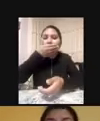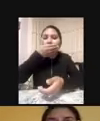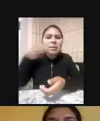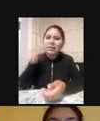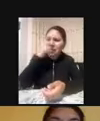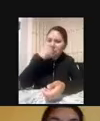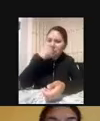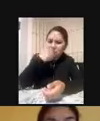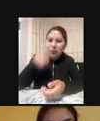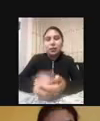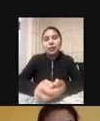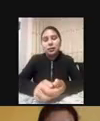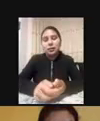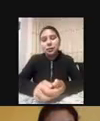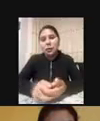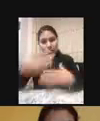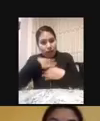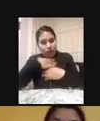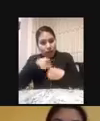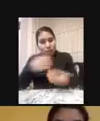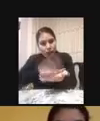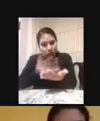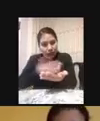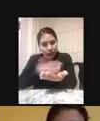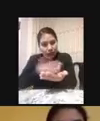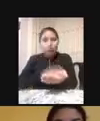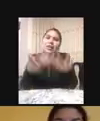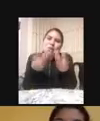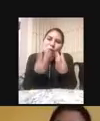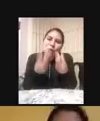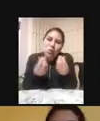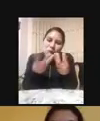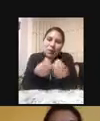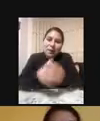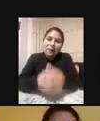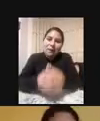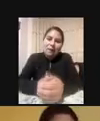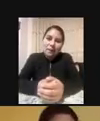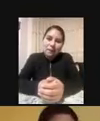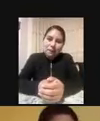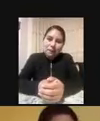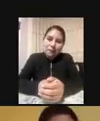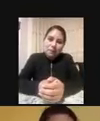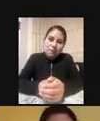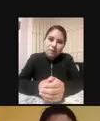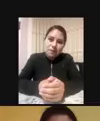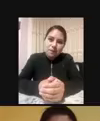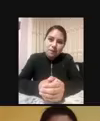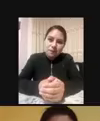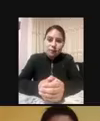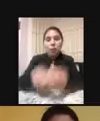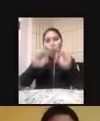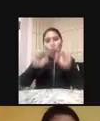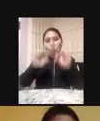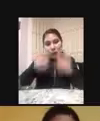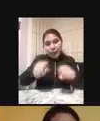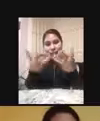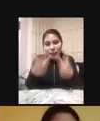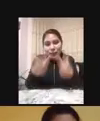¿no? Usamos también texturas que son blanditas, como el algodón, lana. Podemos usar la esponjita, que nos da